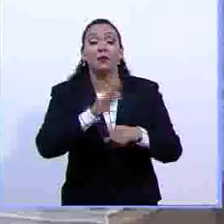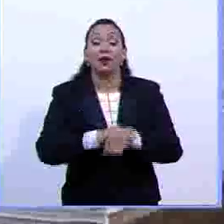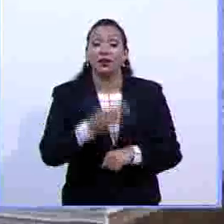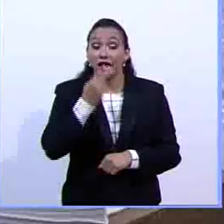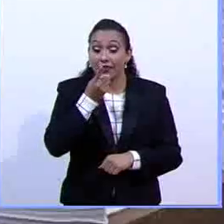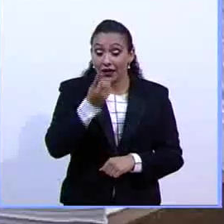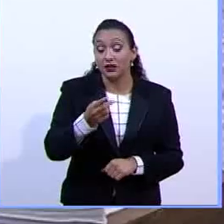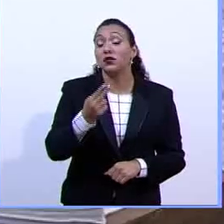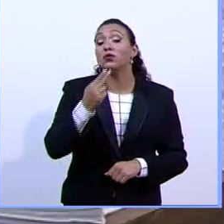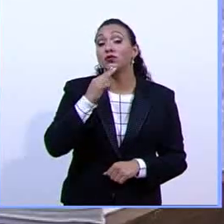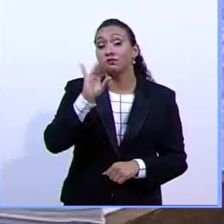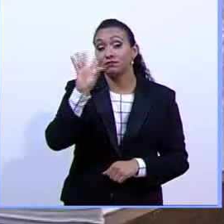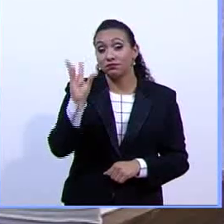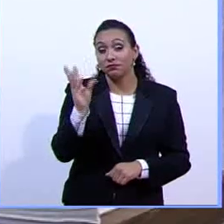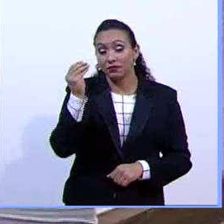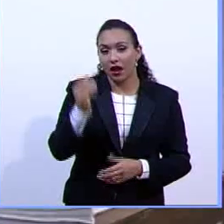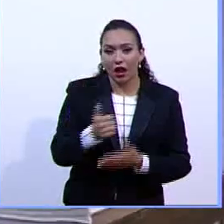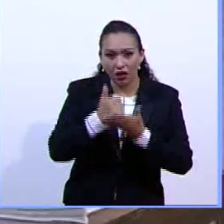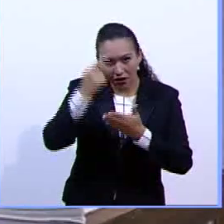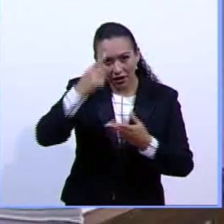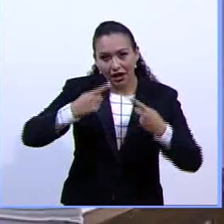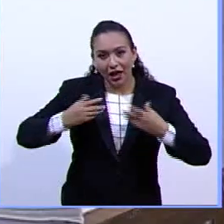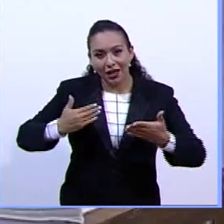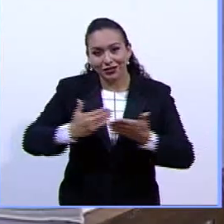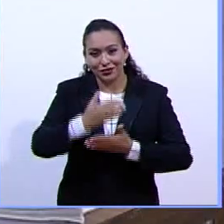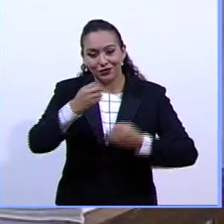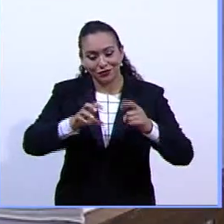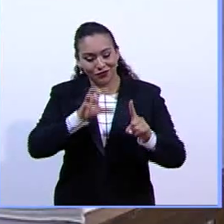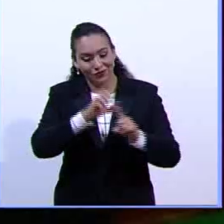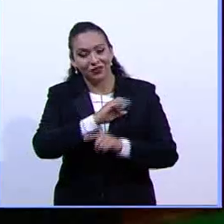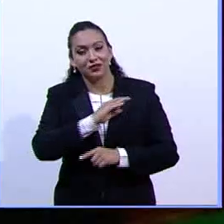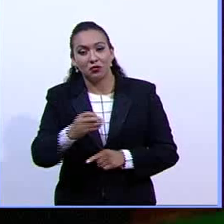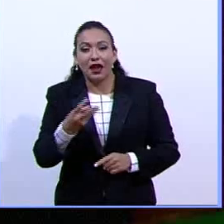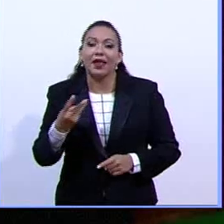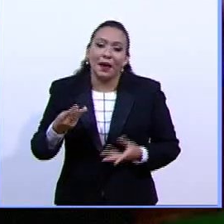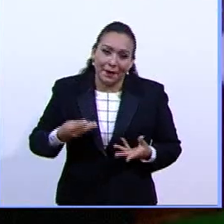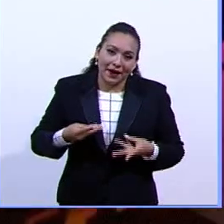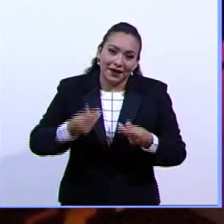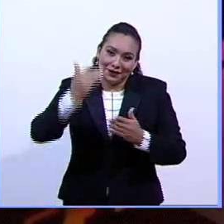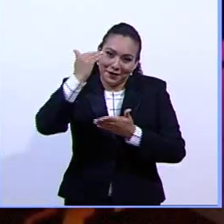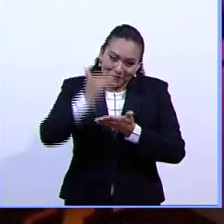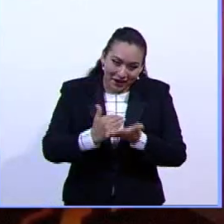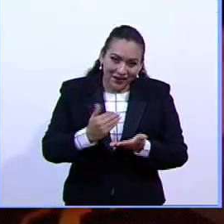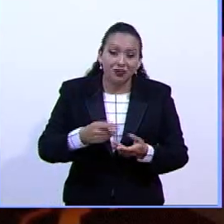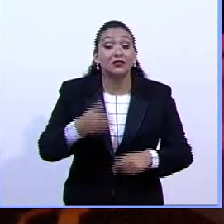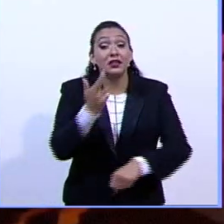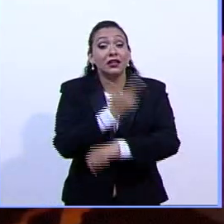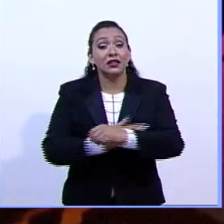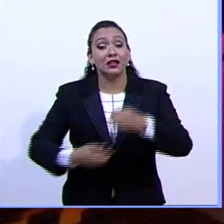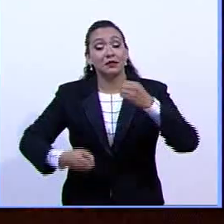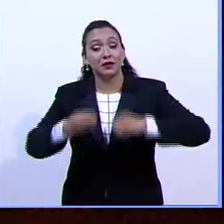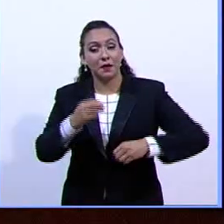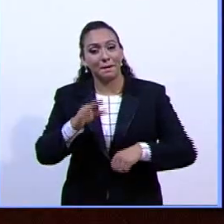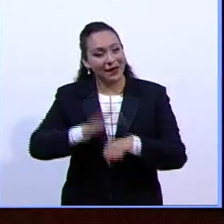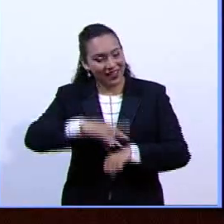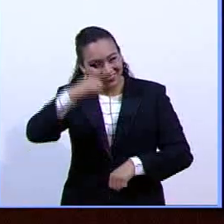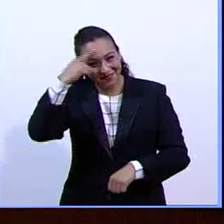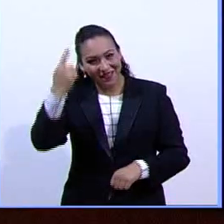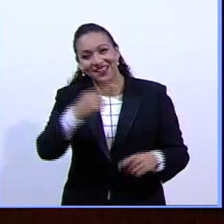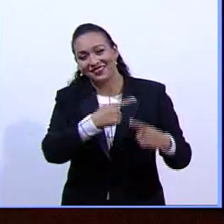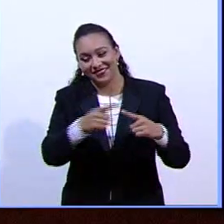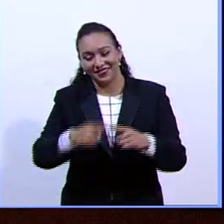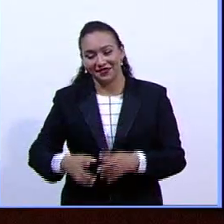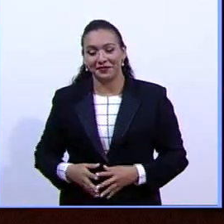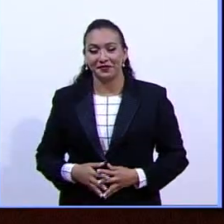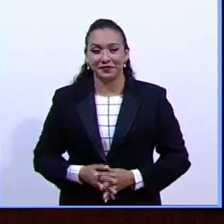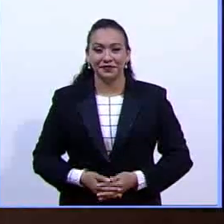las tecnologías permite acercar la justicia a la gente, reducir costos y agilizar los procedimientos judiciales en diversas